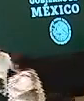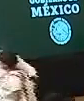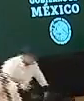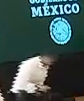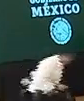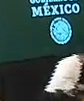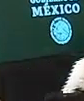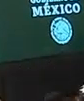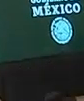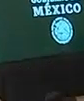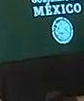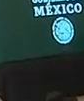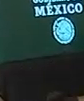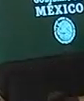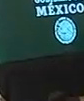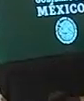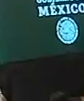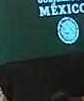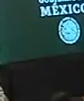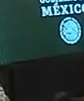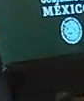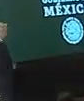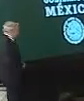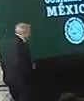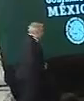Presidente, saludo desde la cancha a todos.